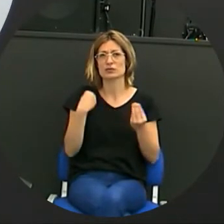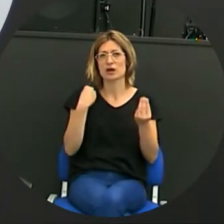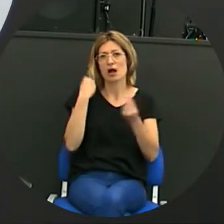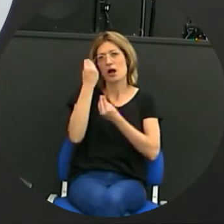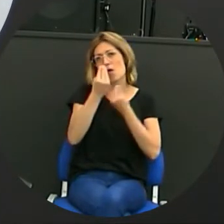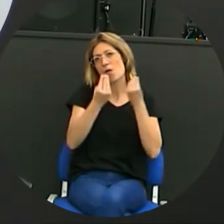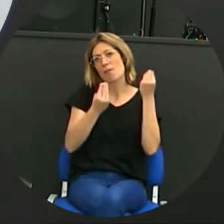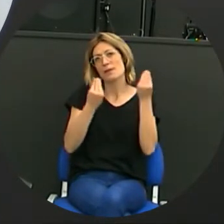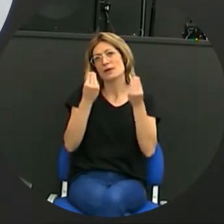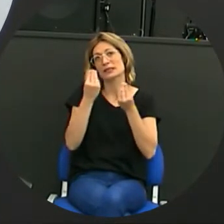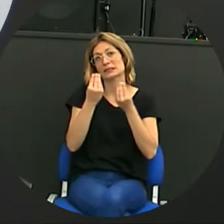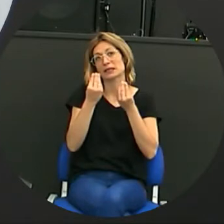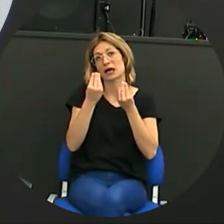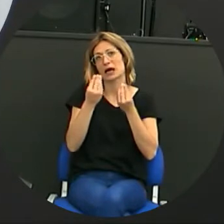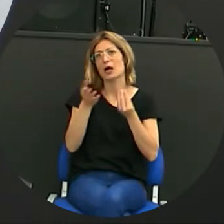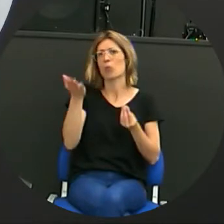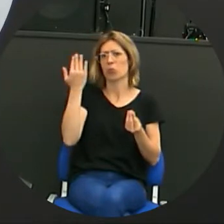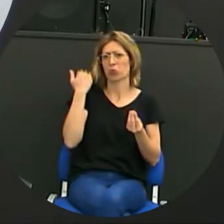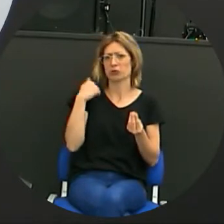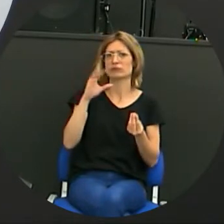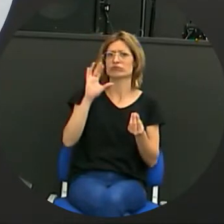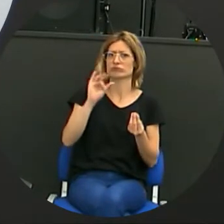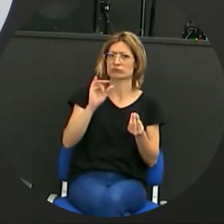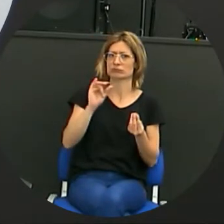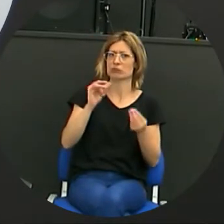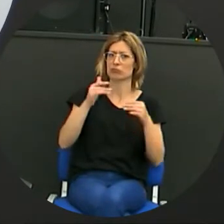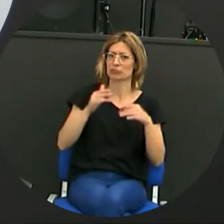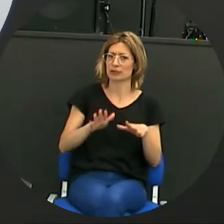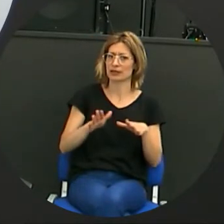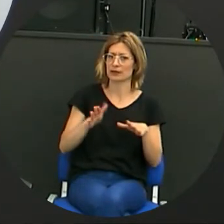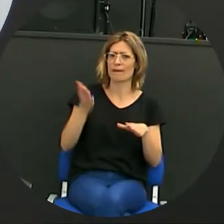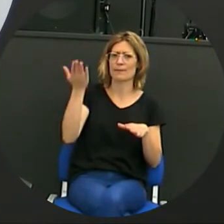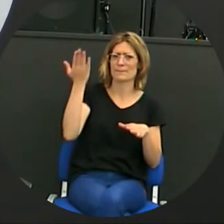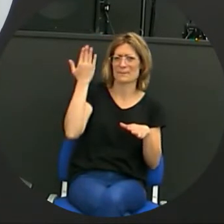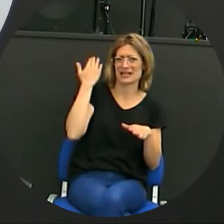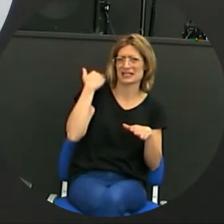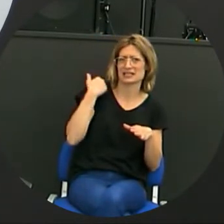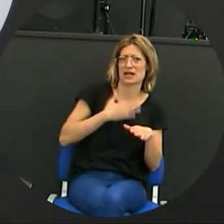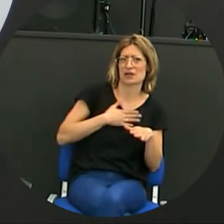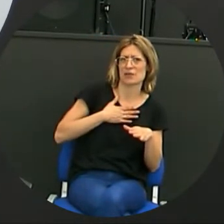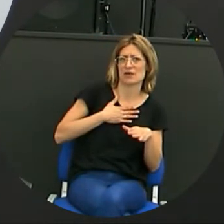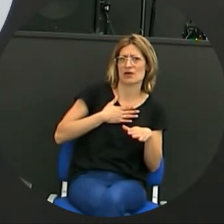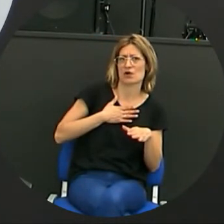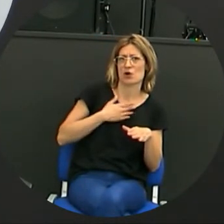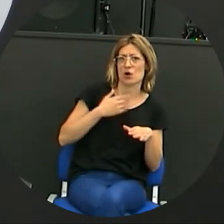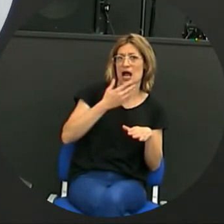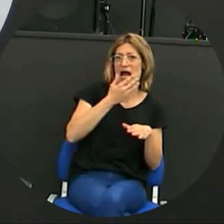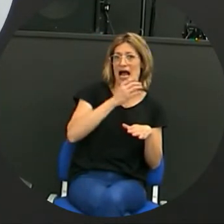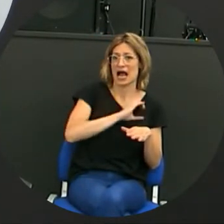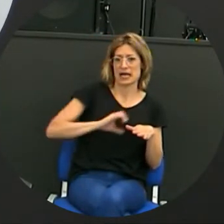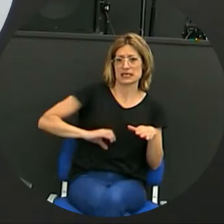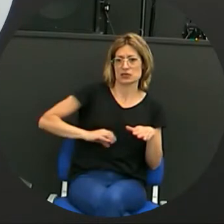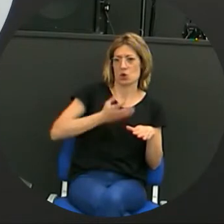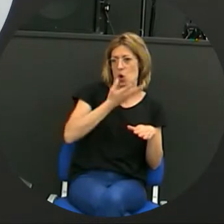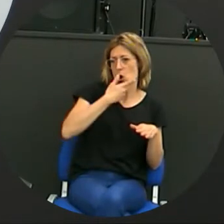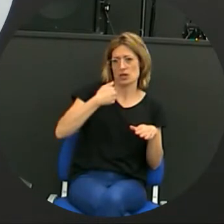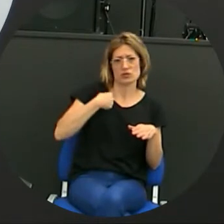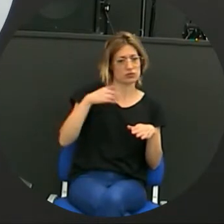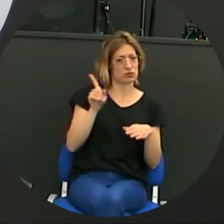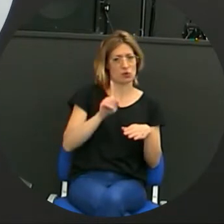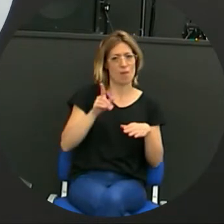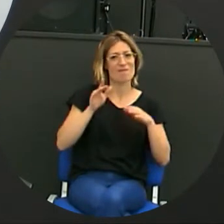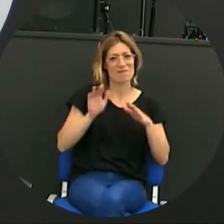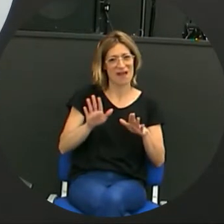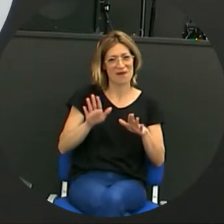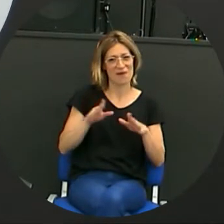sí, tenemos un pasado, pero allí, aunque no conocíamos nosotros a Dios porque Cristo no se nos había revelado, Él